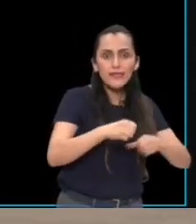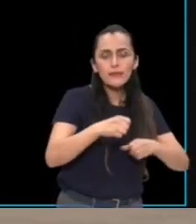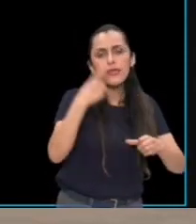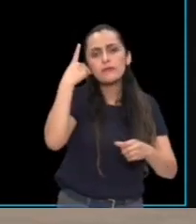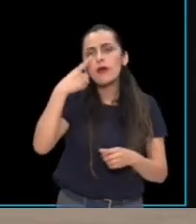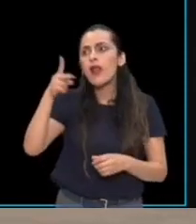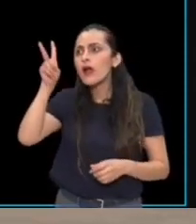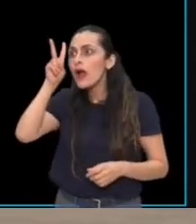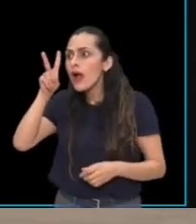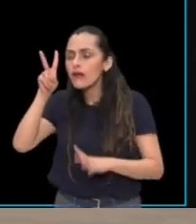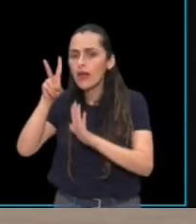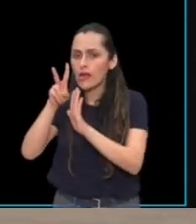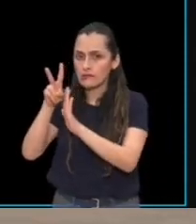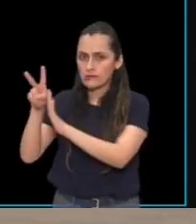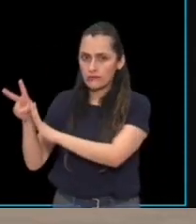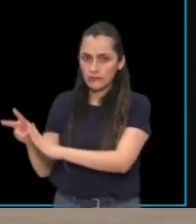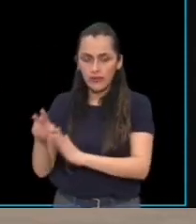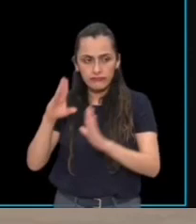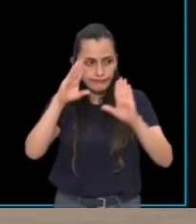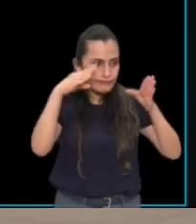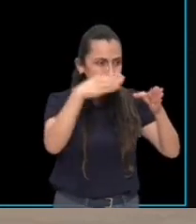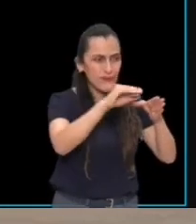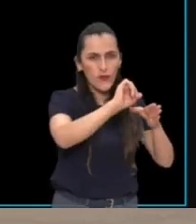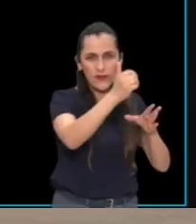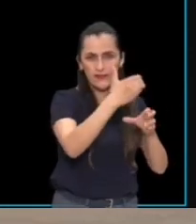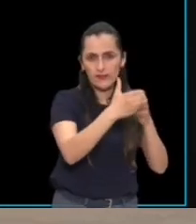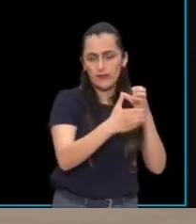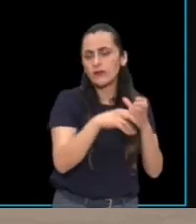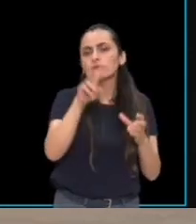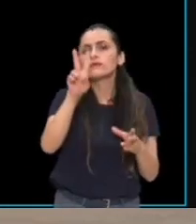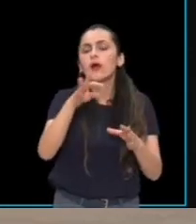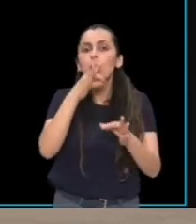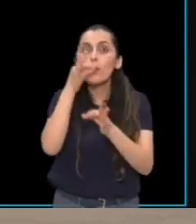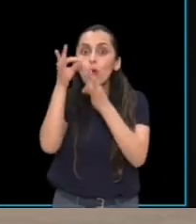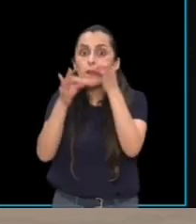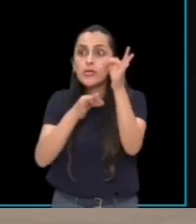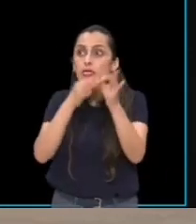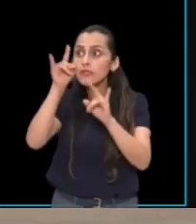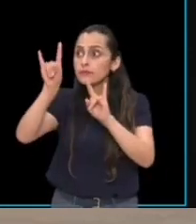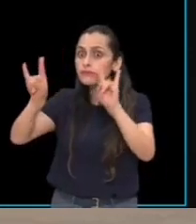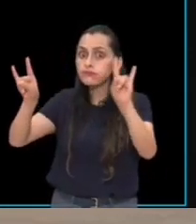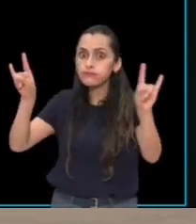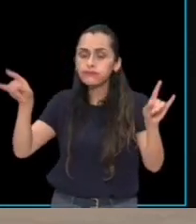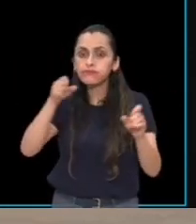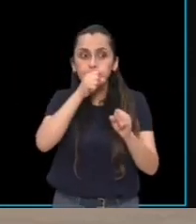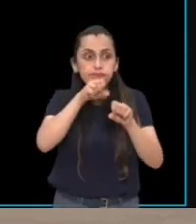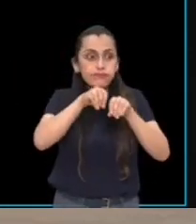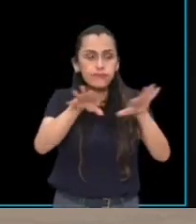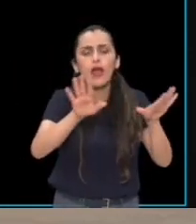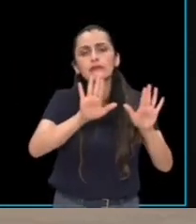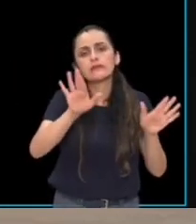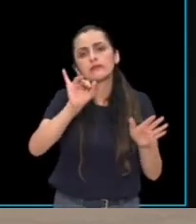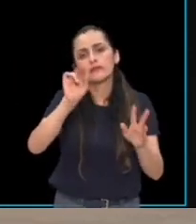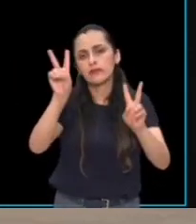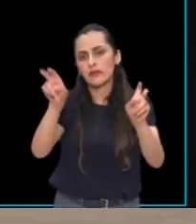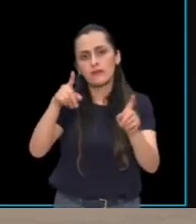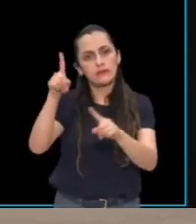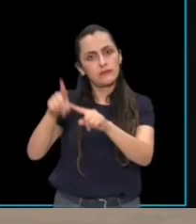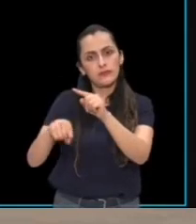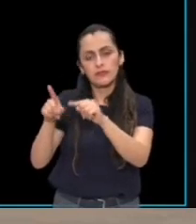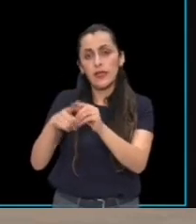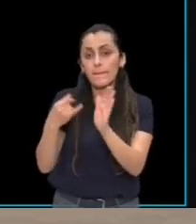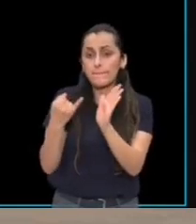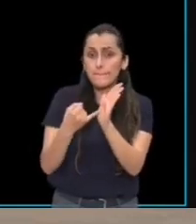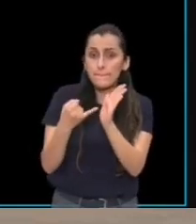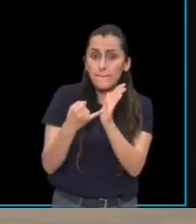Y sobre todo, sí prohibir definitivamente la publicidad en este tipo de temas, sin subir los impuestos, que creo que nada más